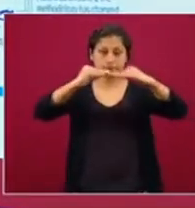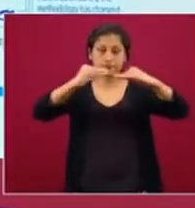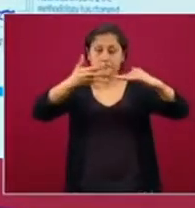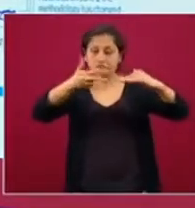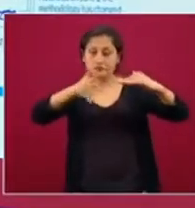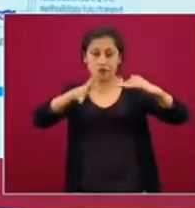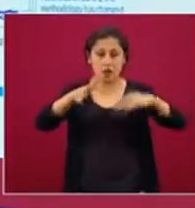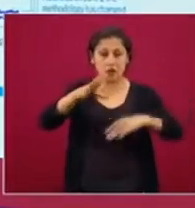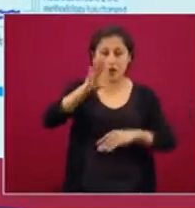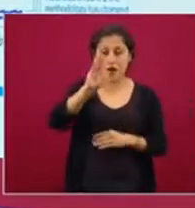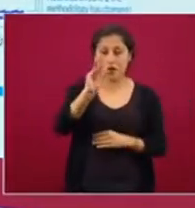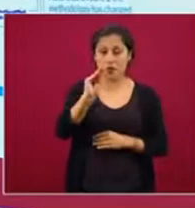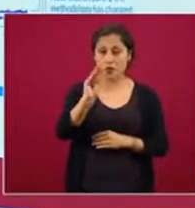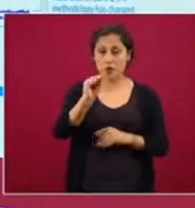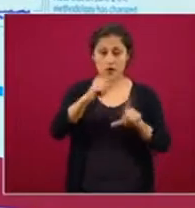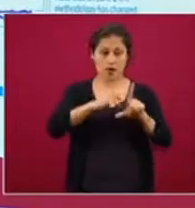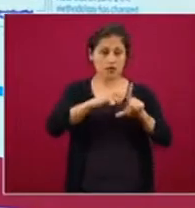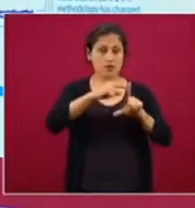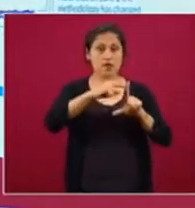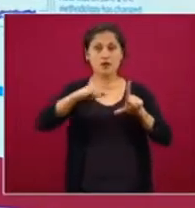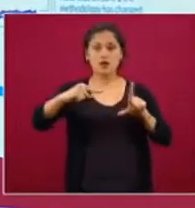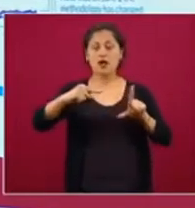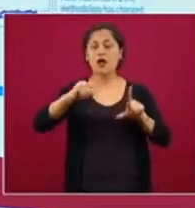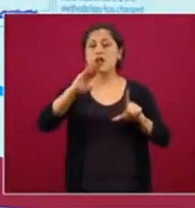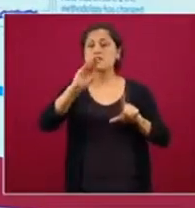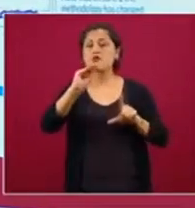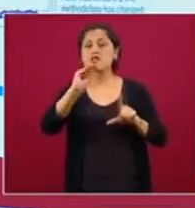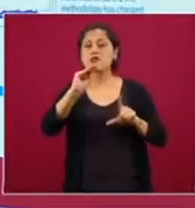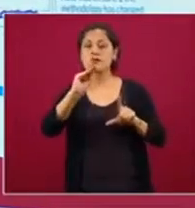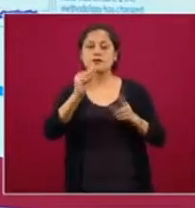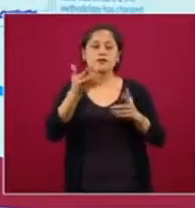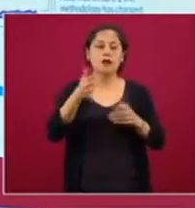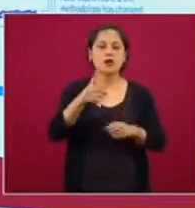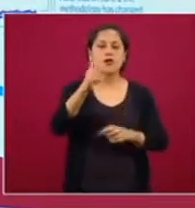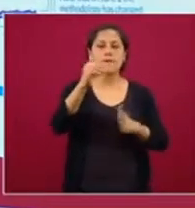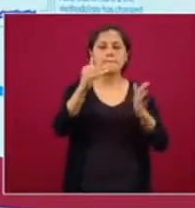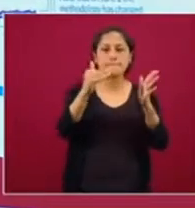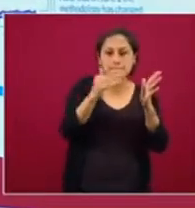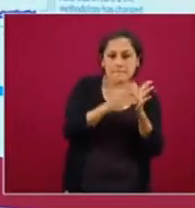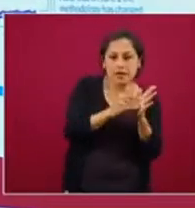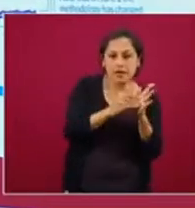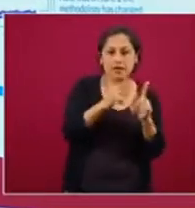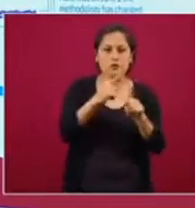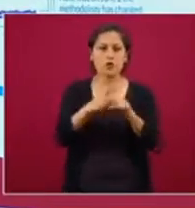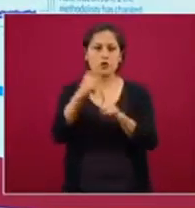casi 90.000 casos por millón de habitantes,